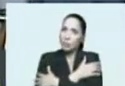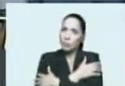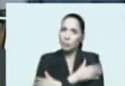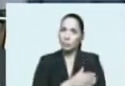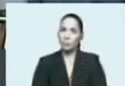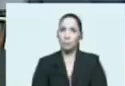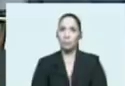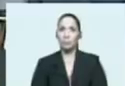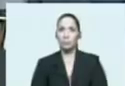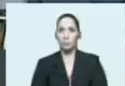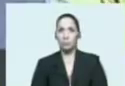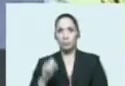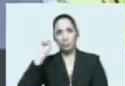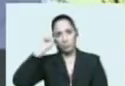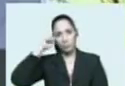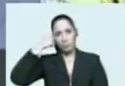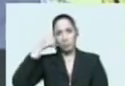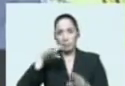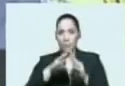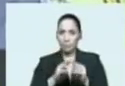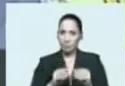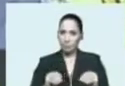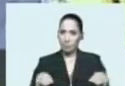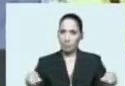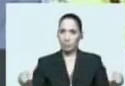se les recuerden las tierras